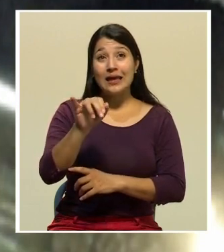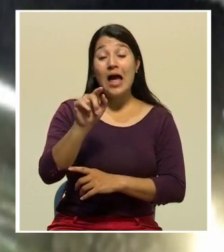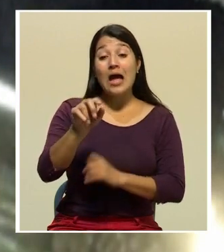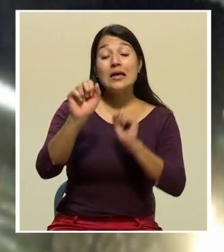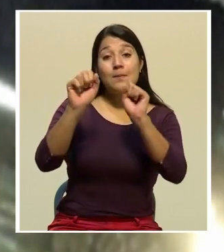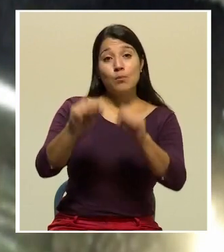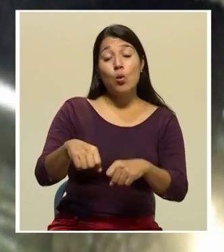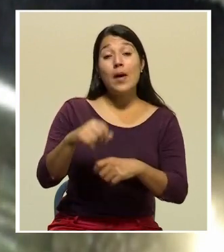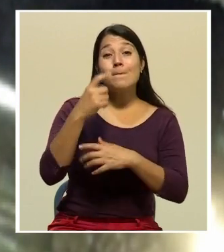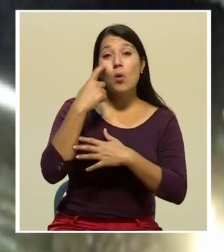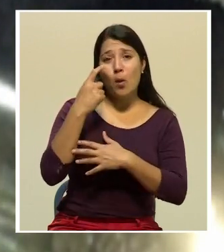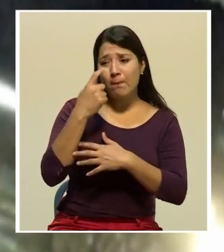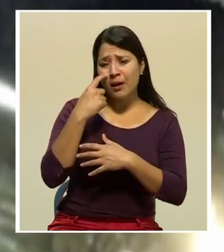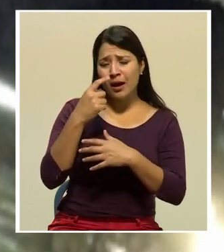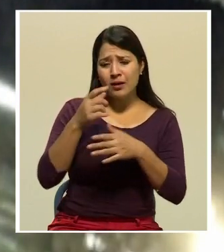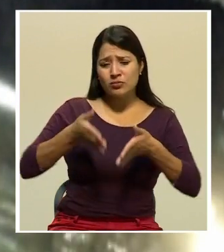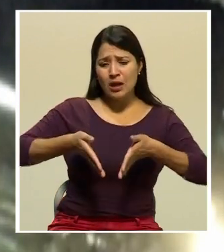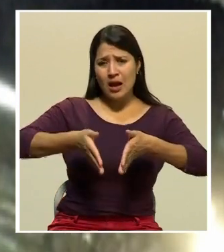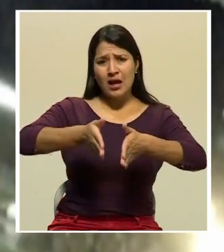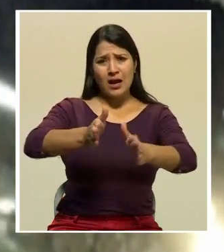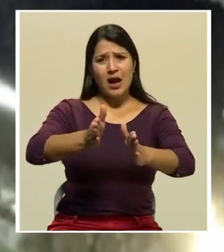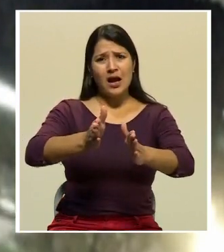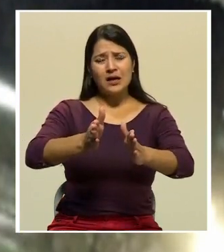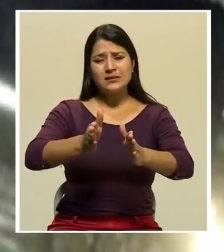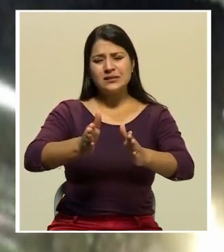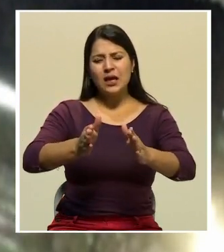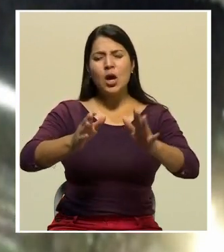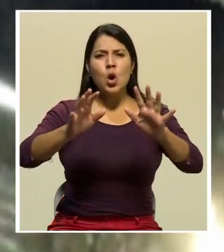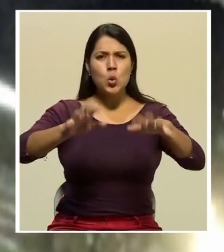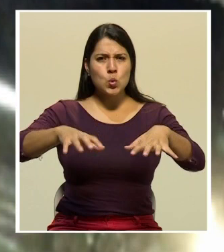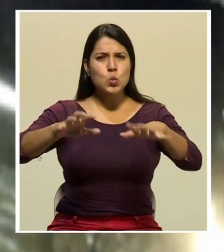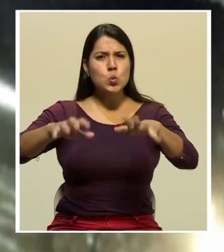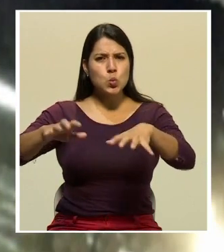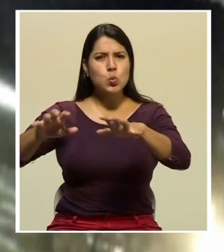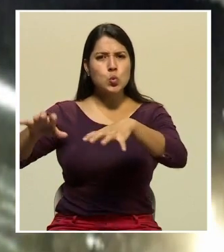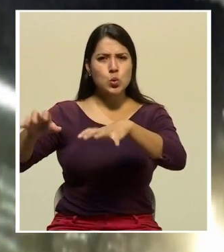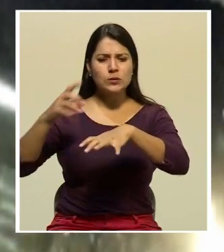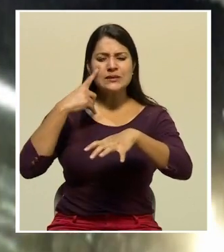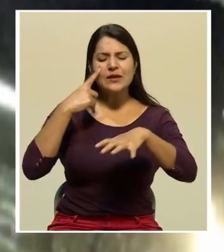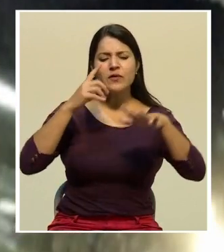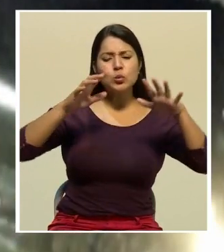la superficie de rodaje muy húmeda, muy mojada,